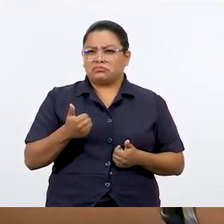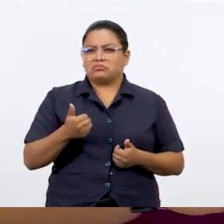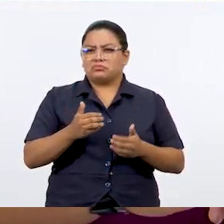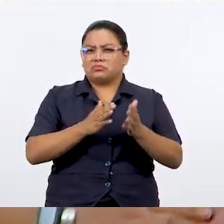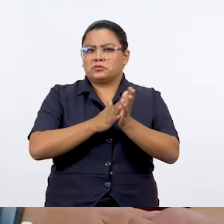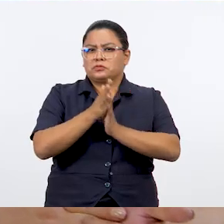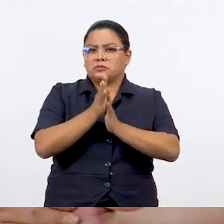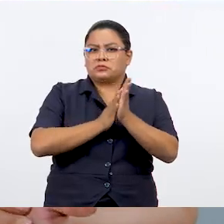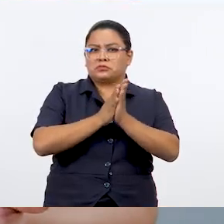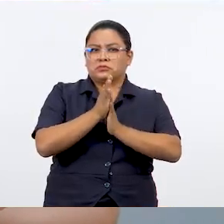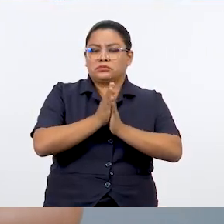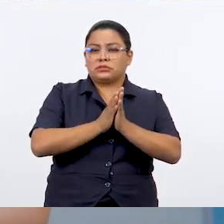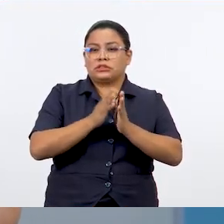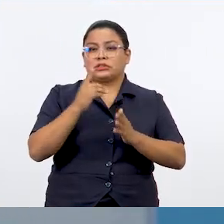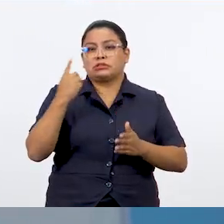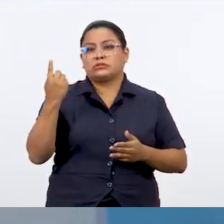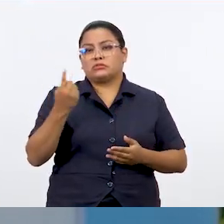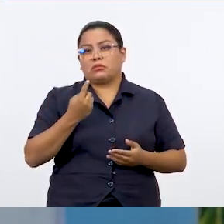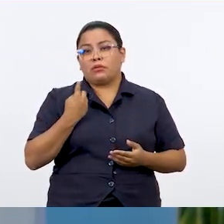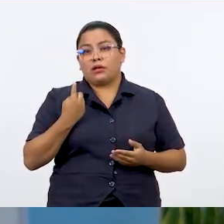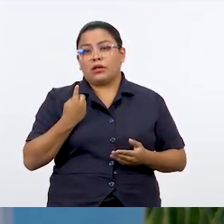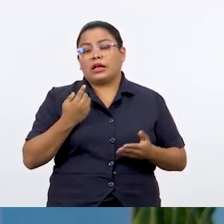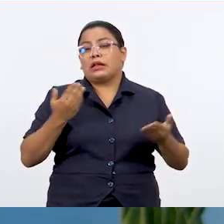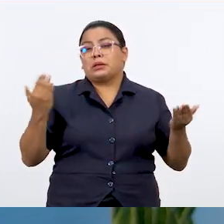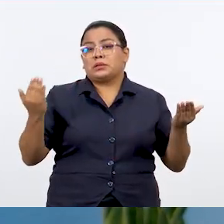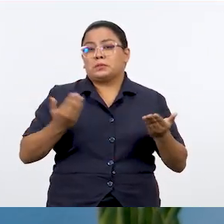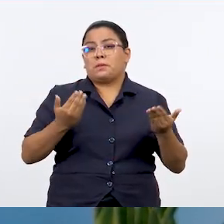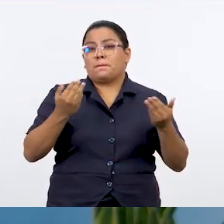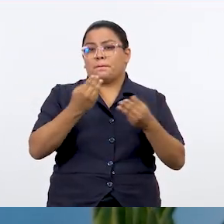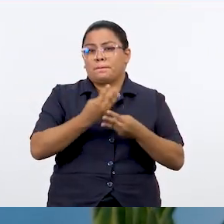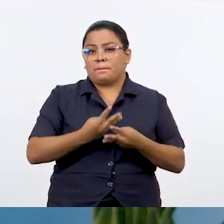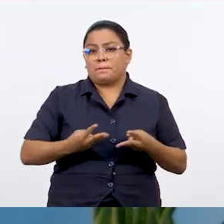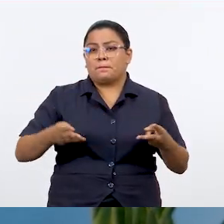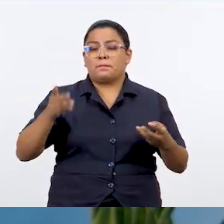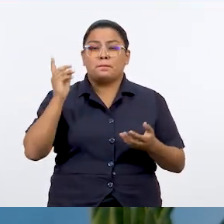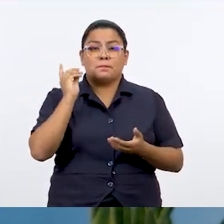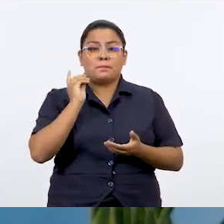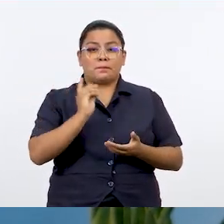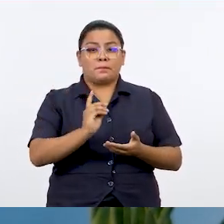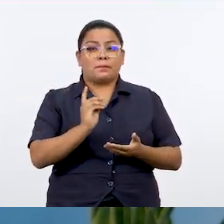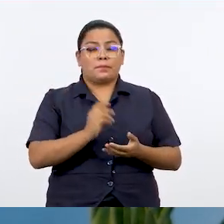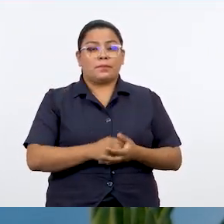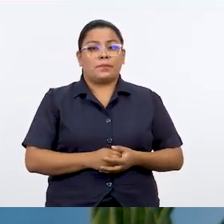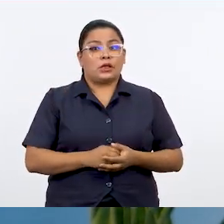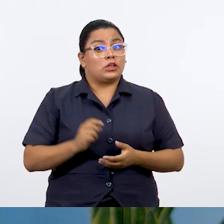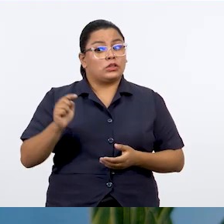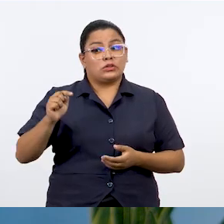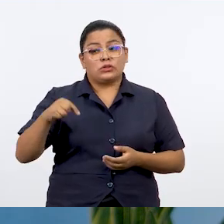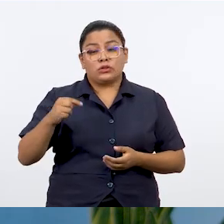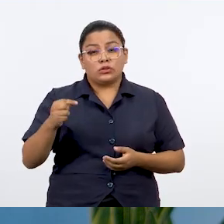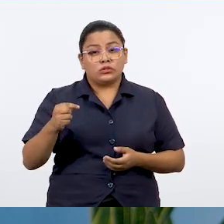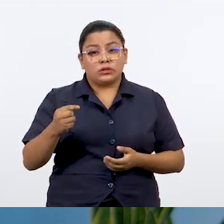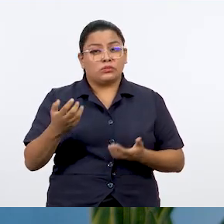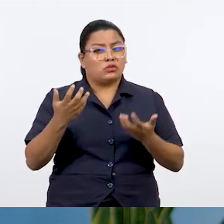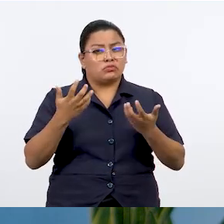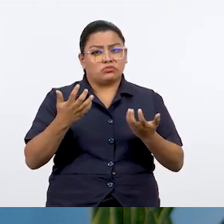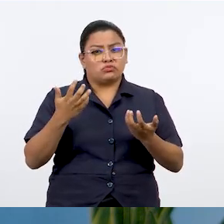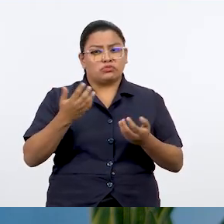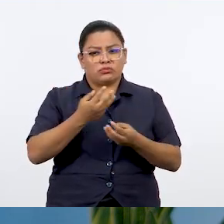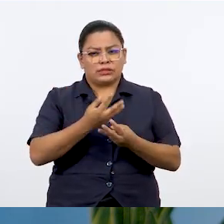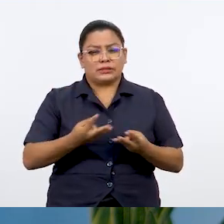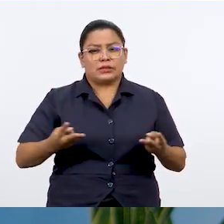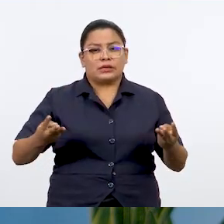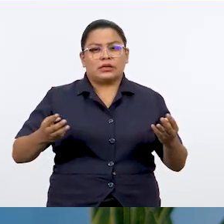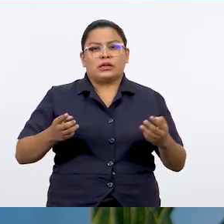bastante interesante, solo que lo hemos hecho con material didáctico y no siempre vamos a tener tanto material. Así